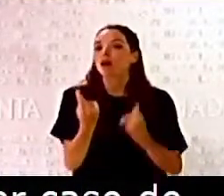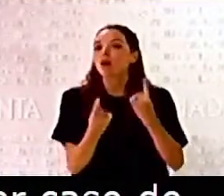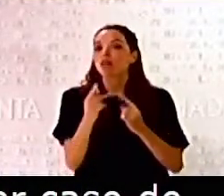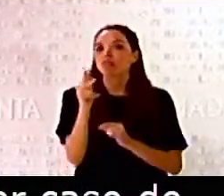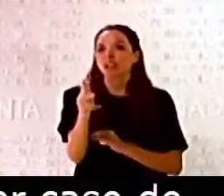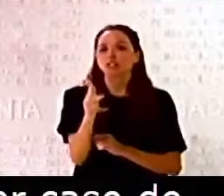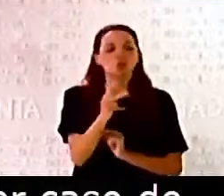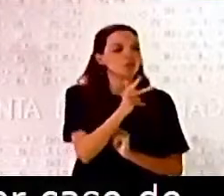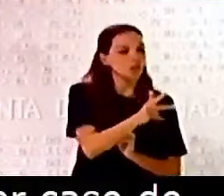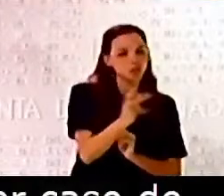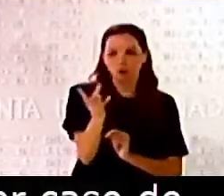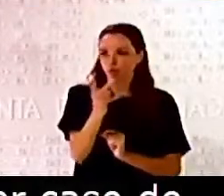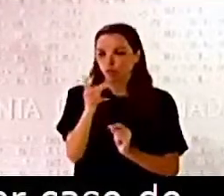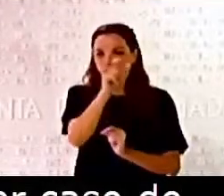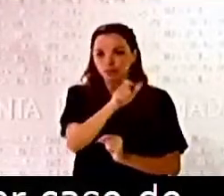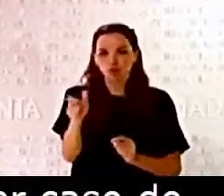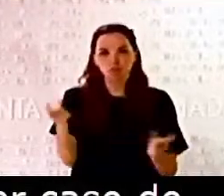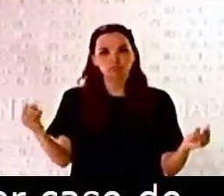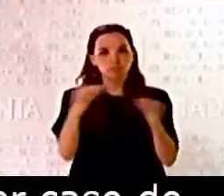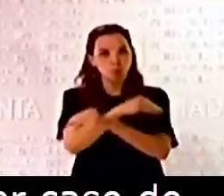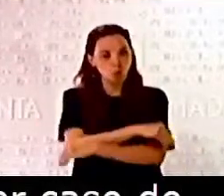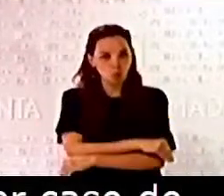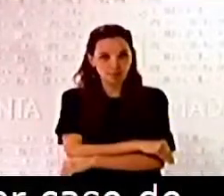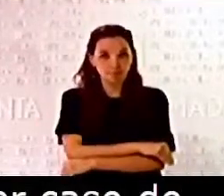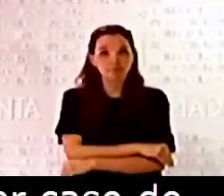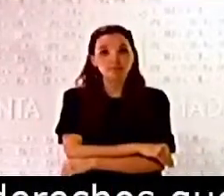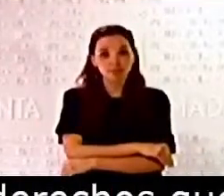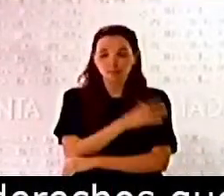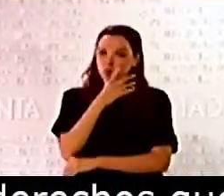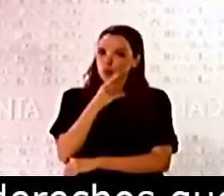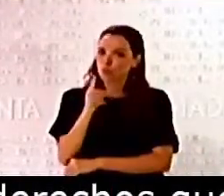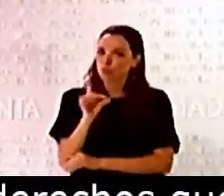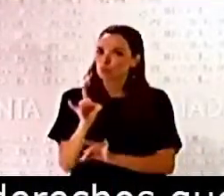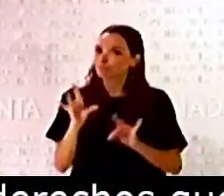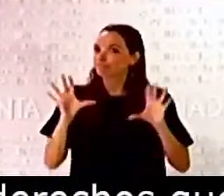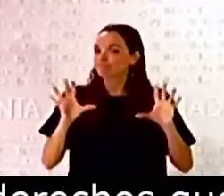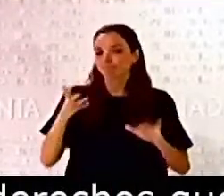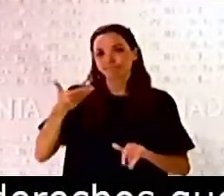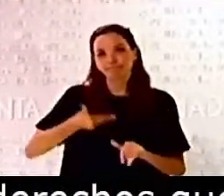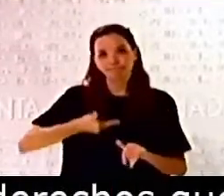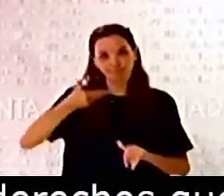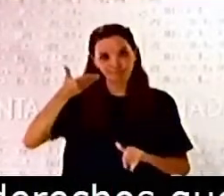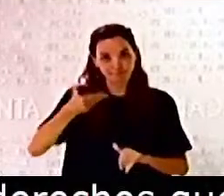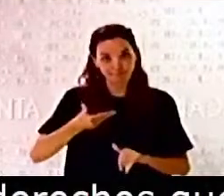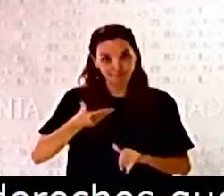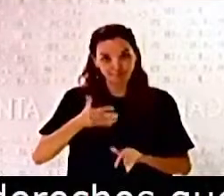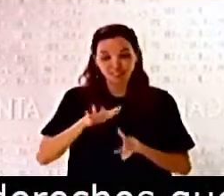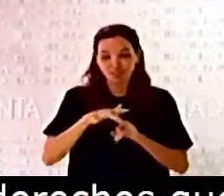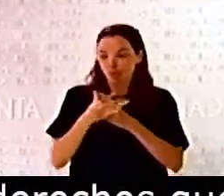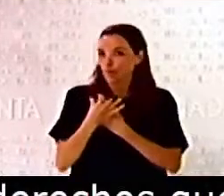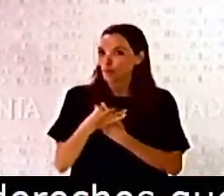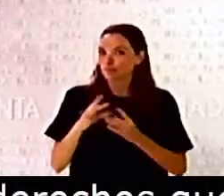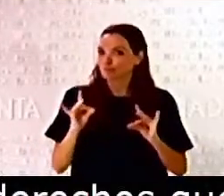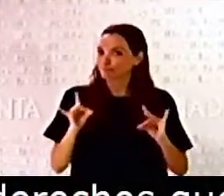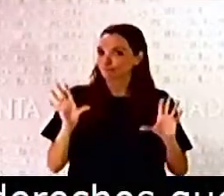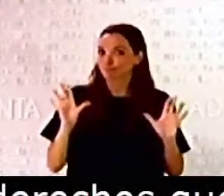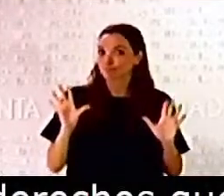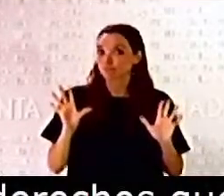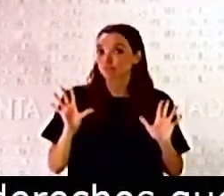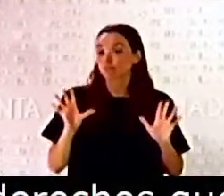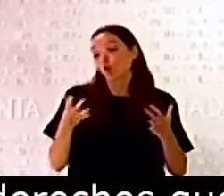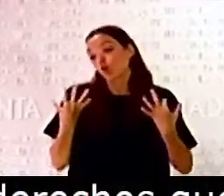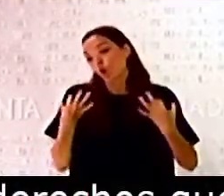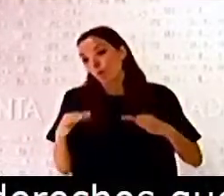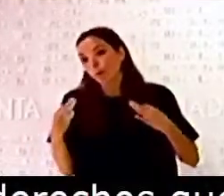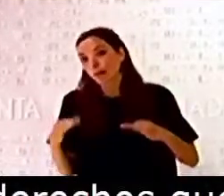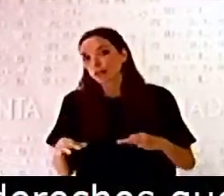derechos que son de mucho calado, lo normal es que se adopte un